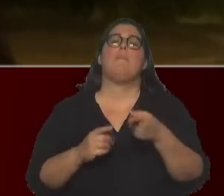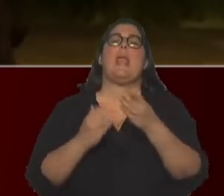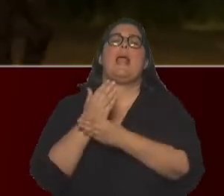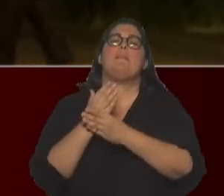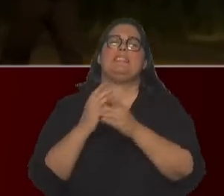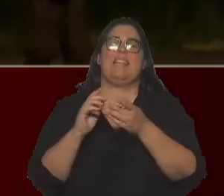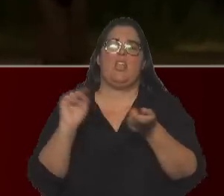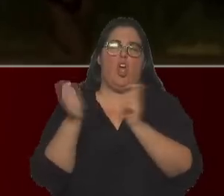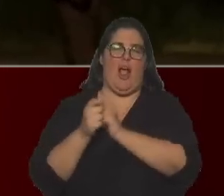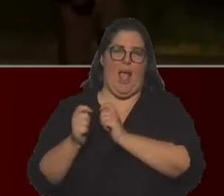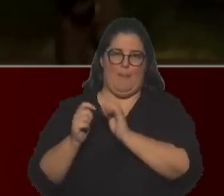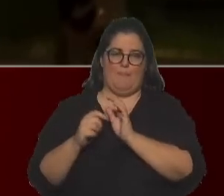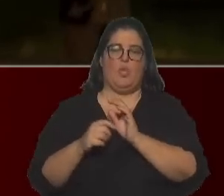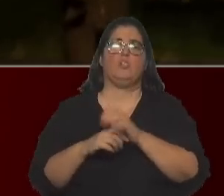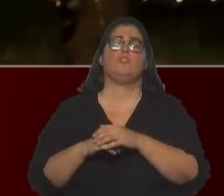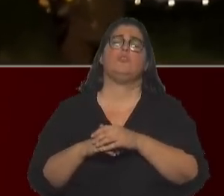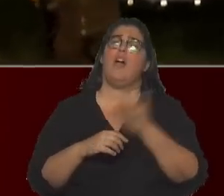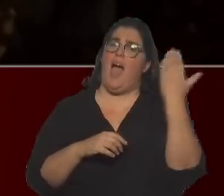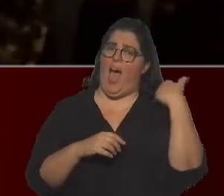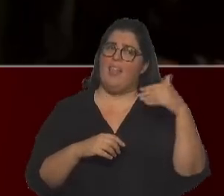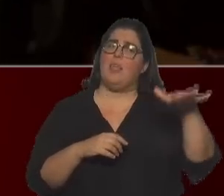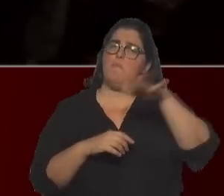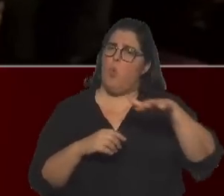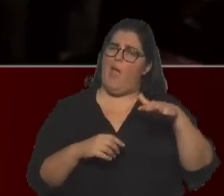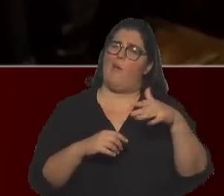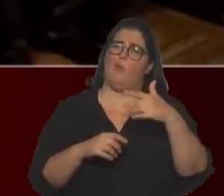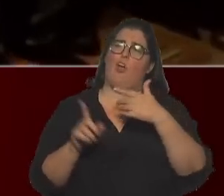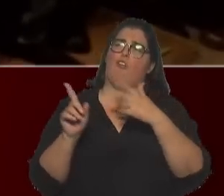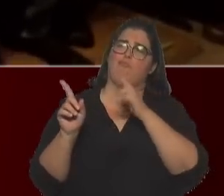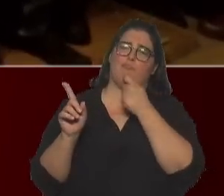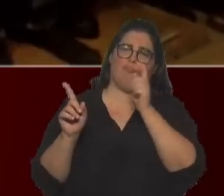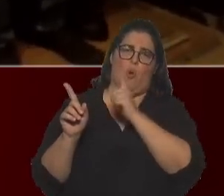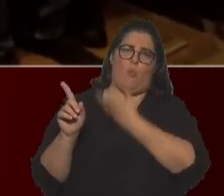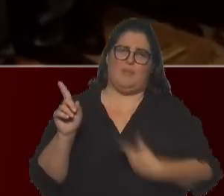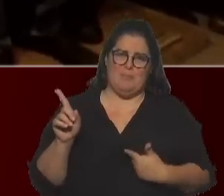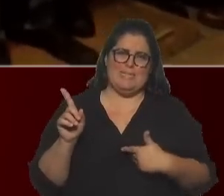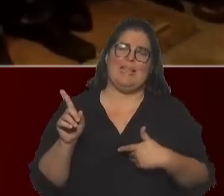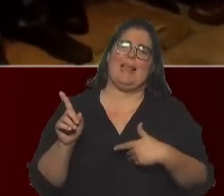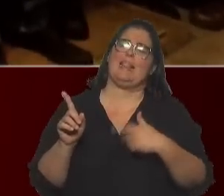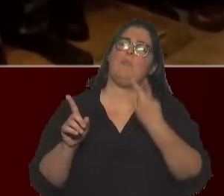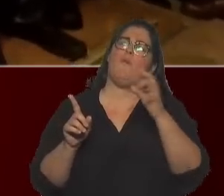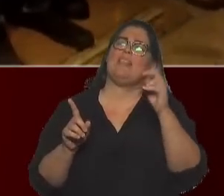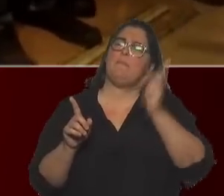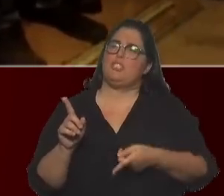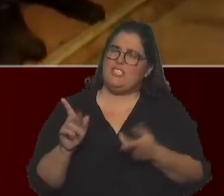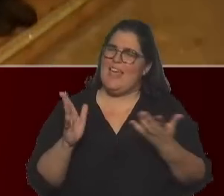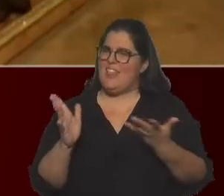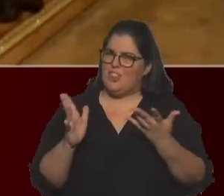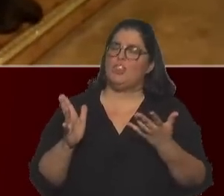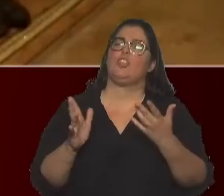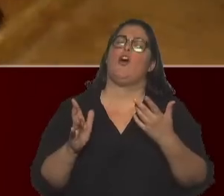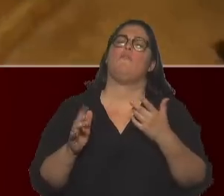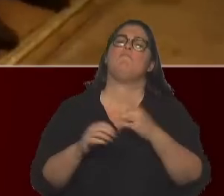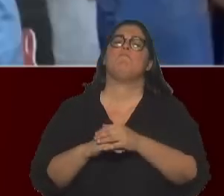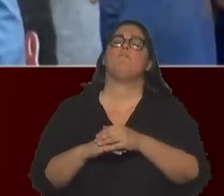Decir que venía con una popularidad muy baja, en torno al 20%, es decir, que hay que ver cómo impacta